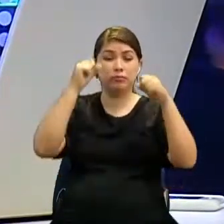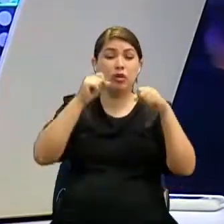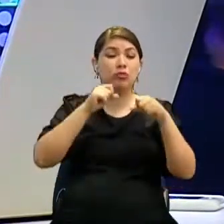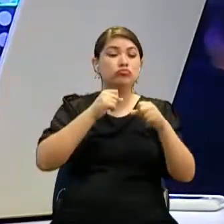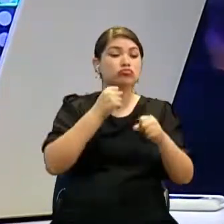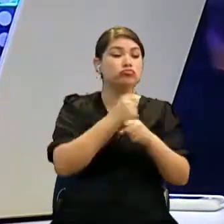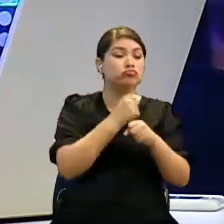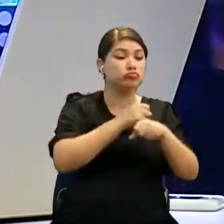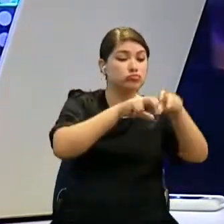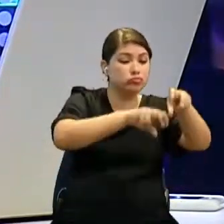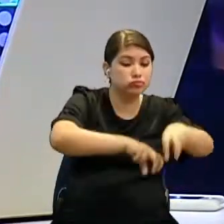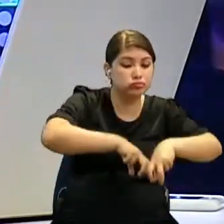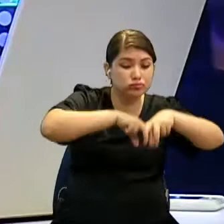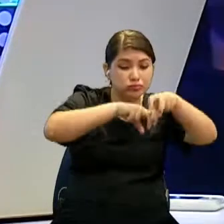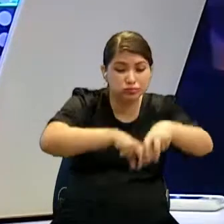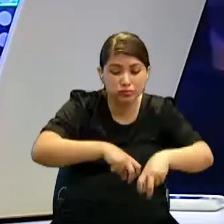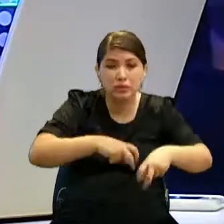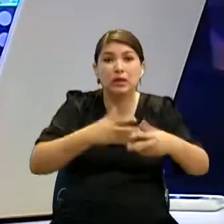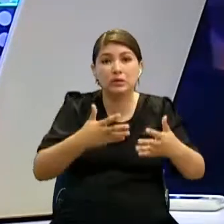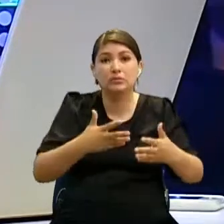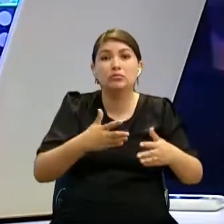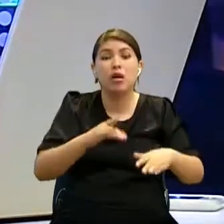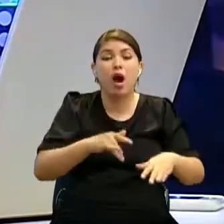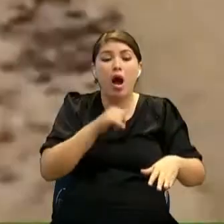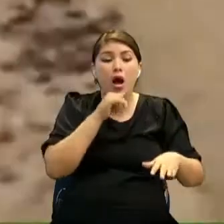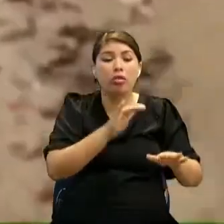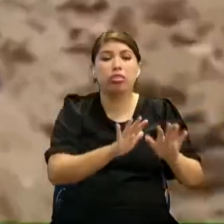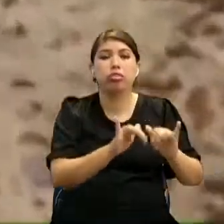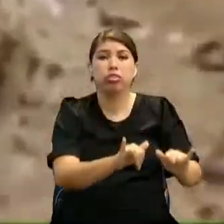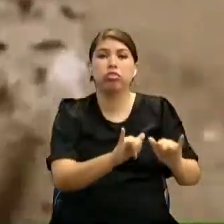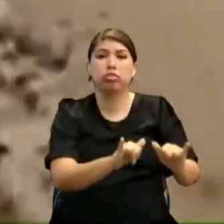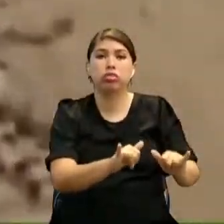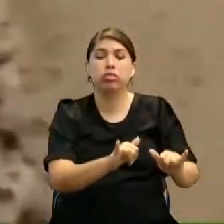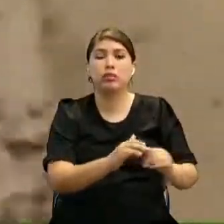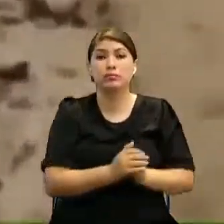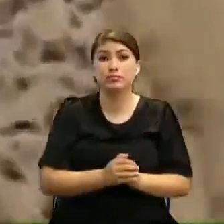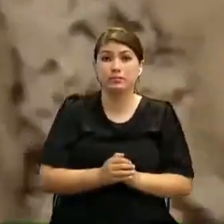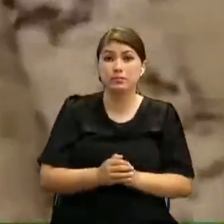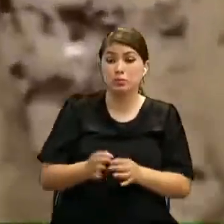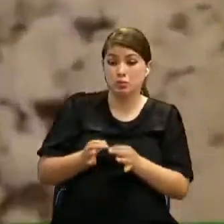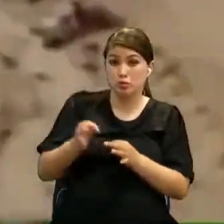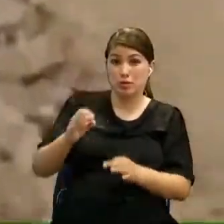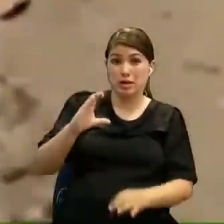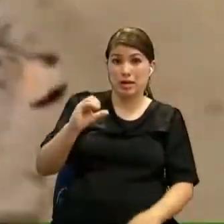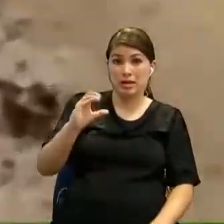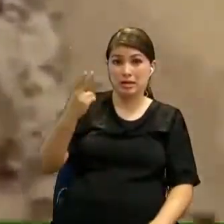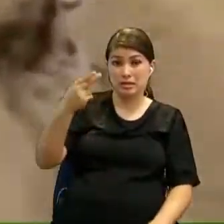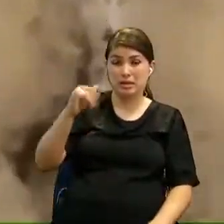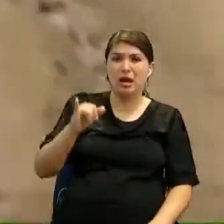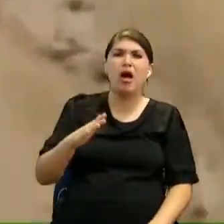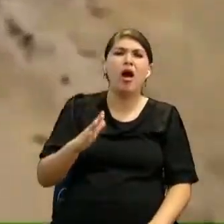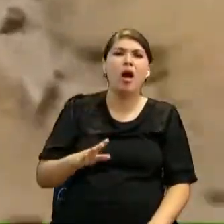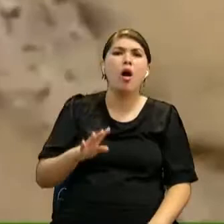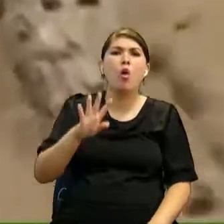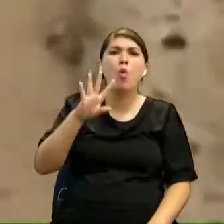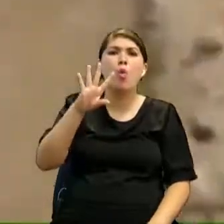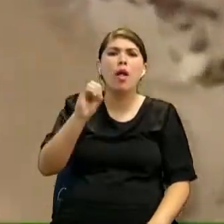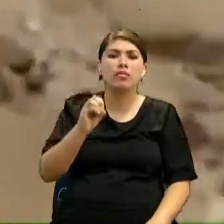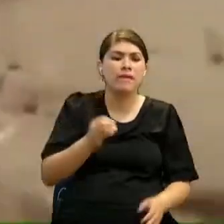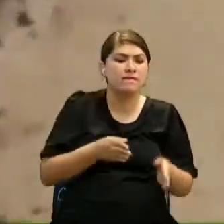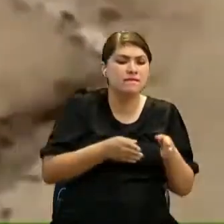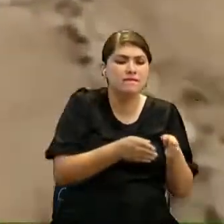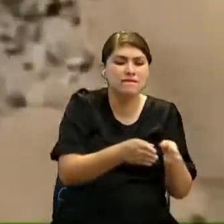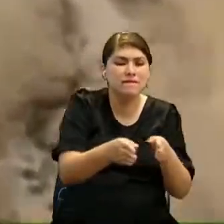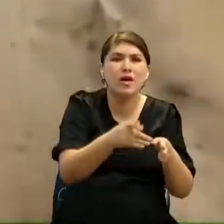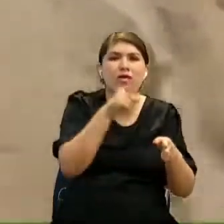pues las cosechas podrían quedarse represadas el municipio de cáchira cuenta con más de 40 días entre